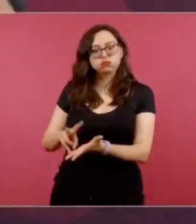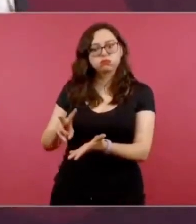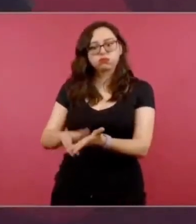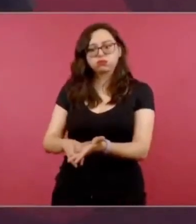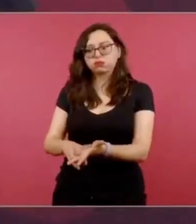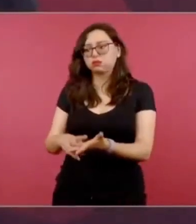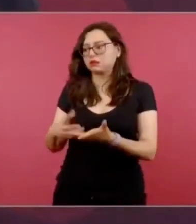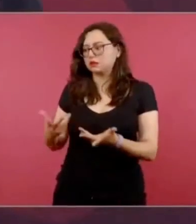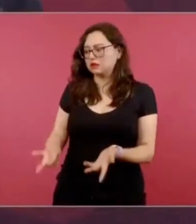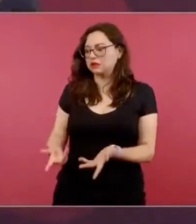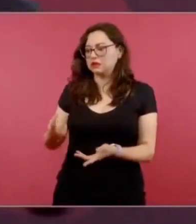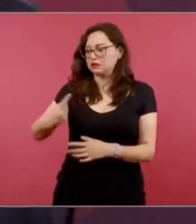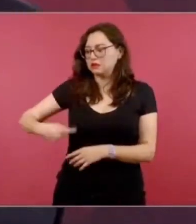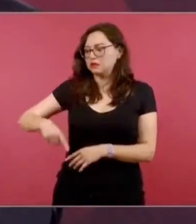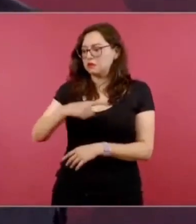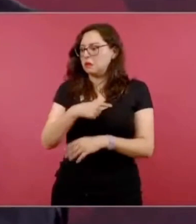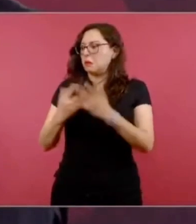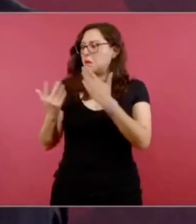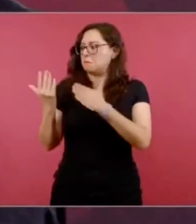por dónde